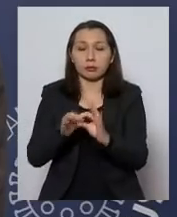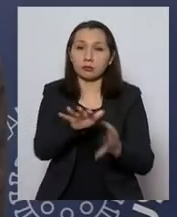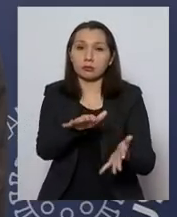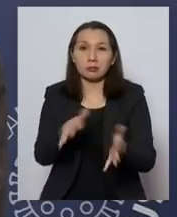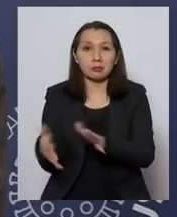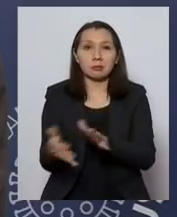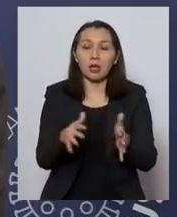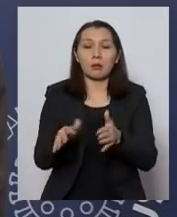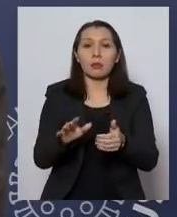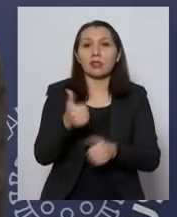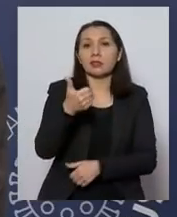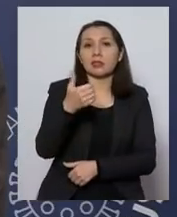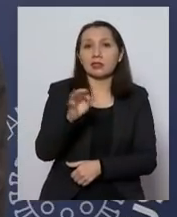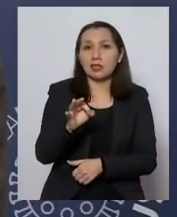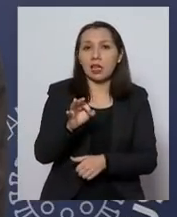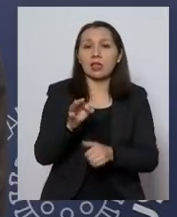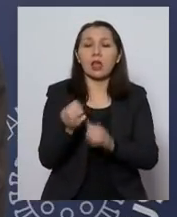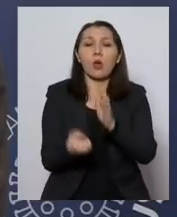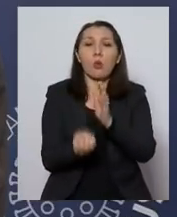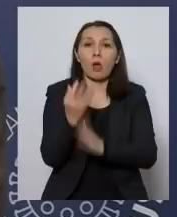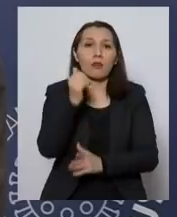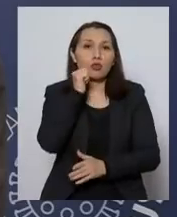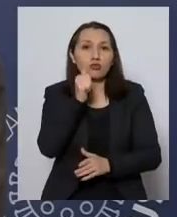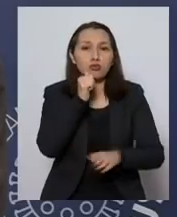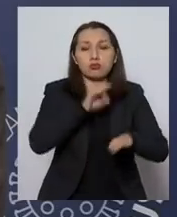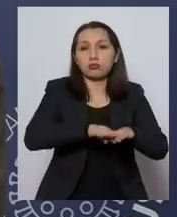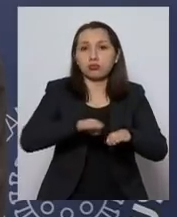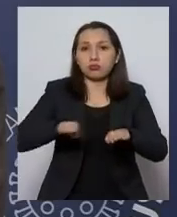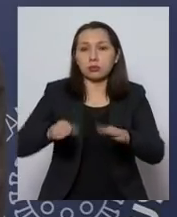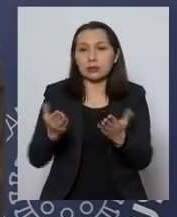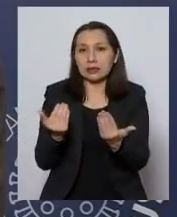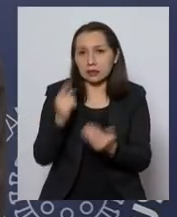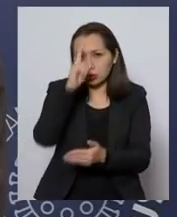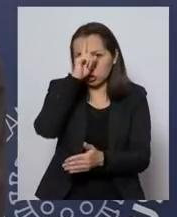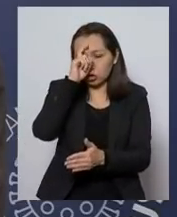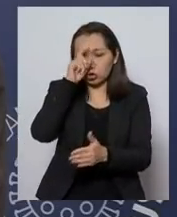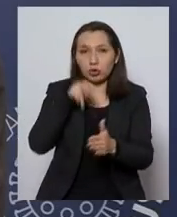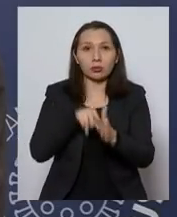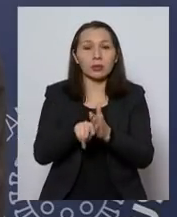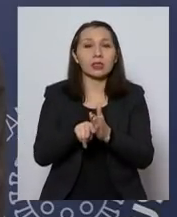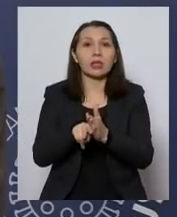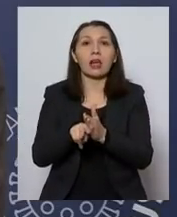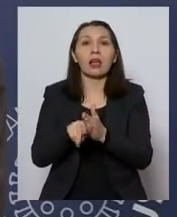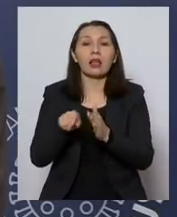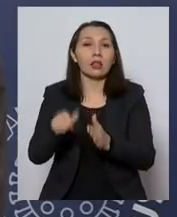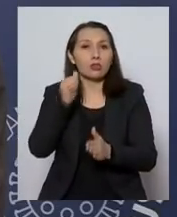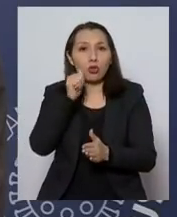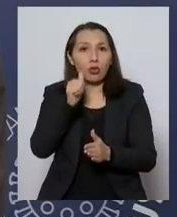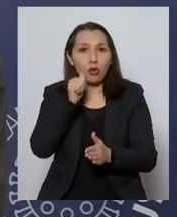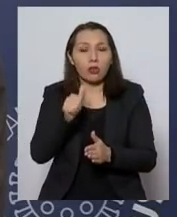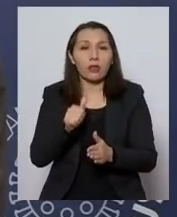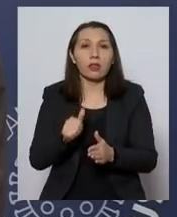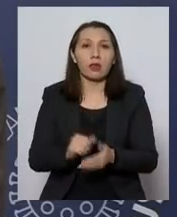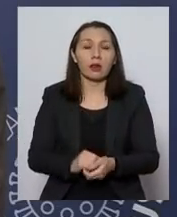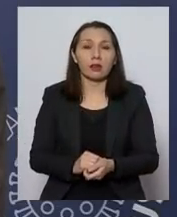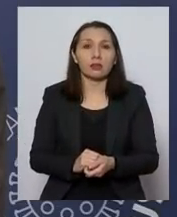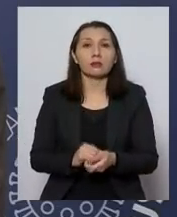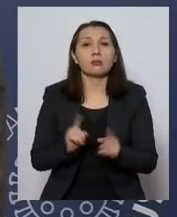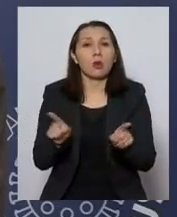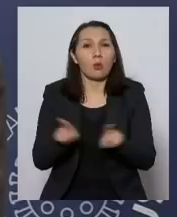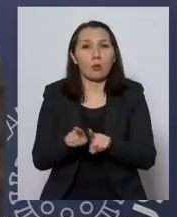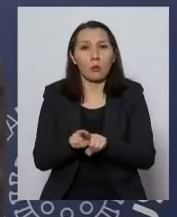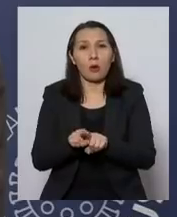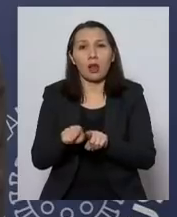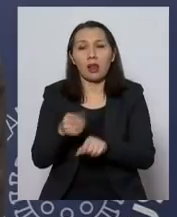de aproximadamente 60 casos nuevos que requieren hospitalización diariamente, y a pesar